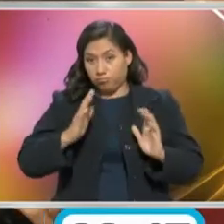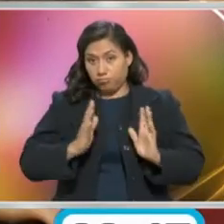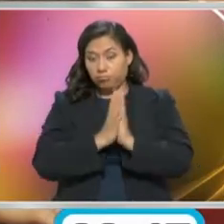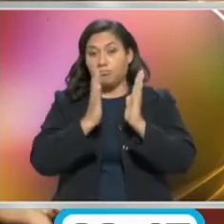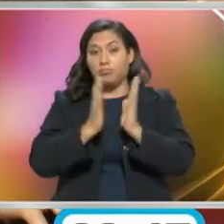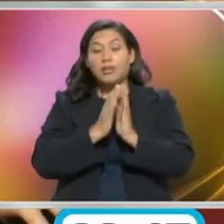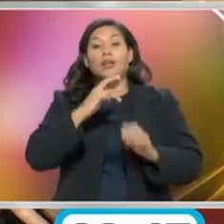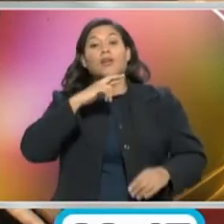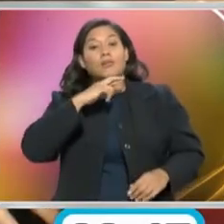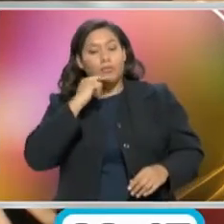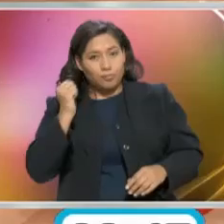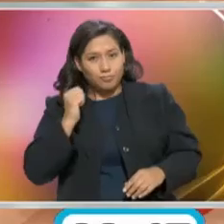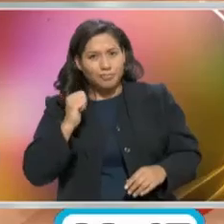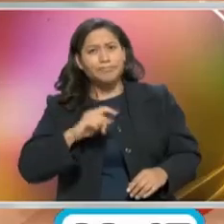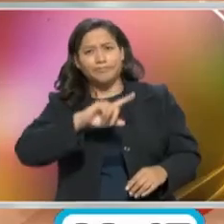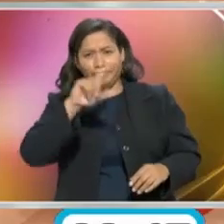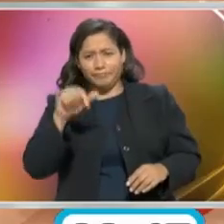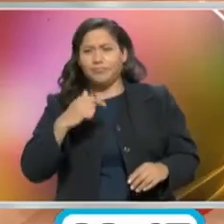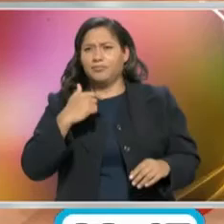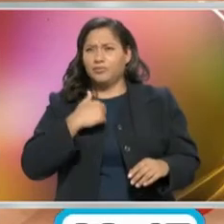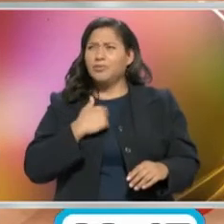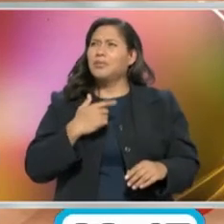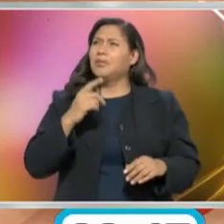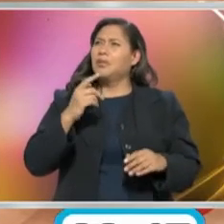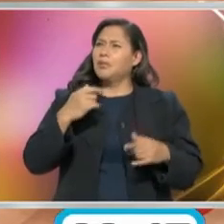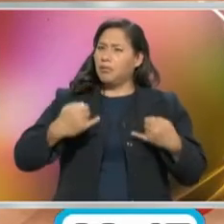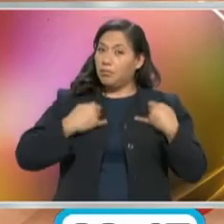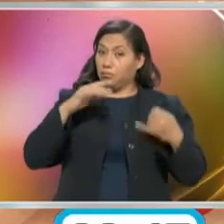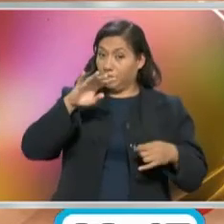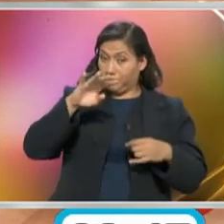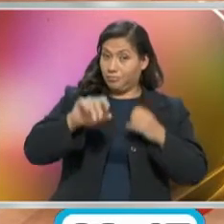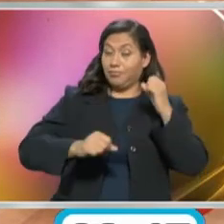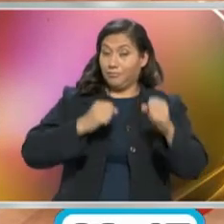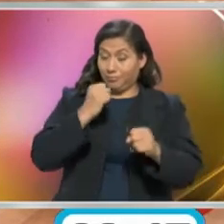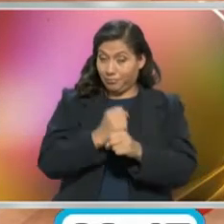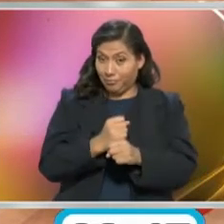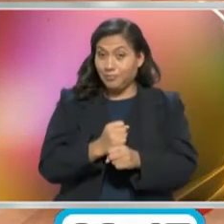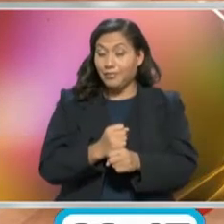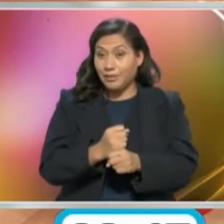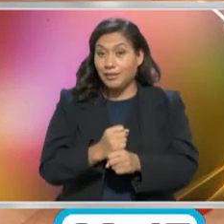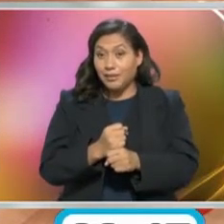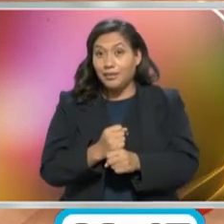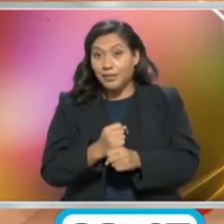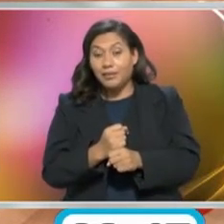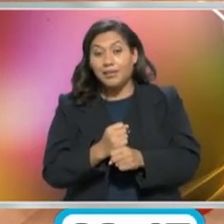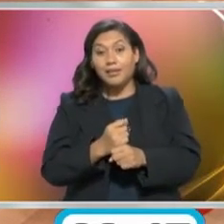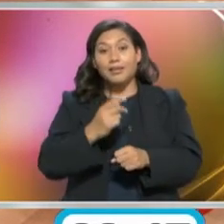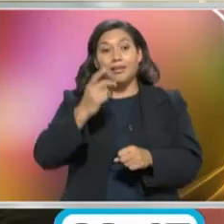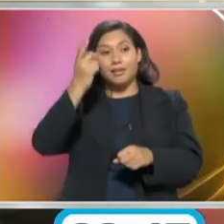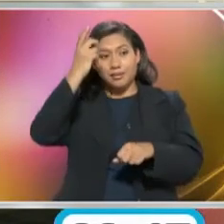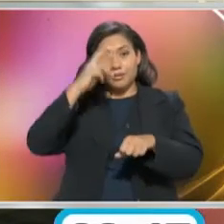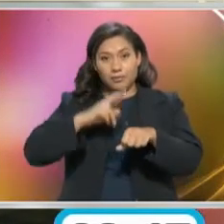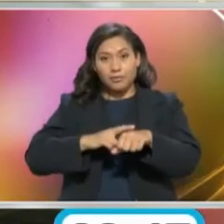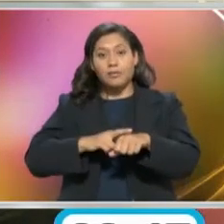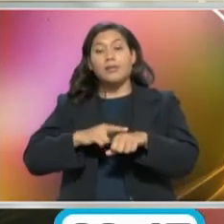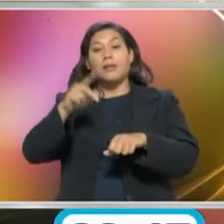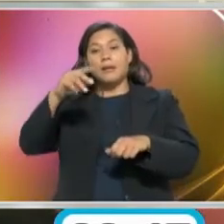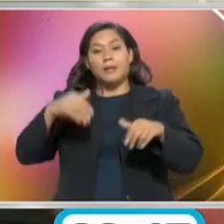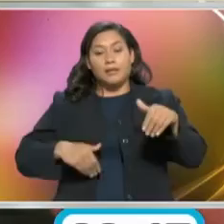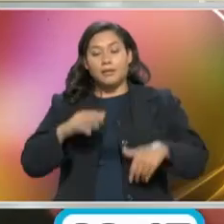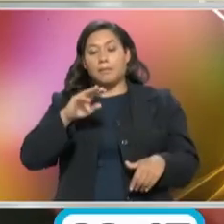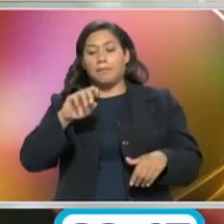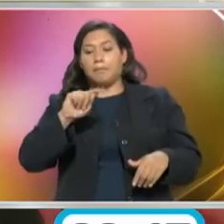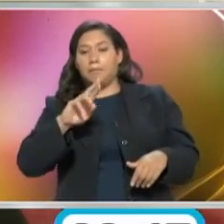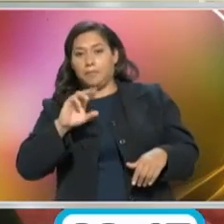en Roma. Ok. Y cuando yo tenía 19 años y la direttrice del Metropolitan